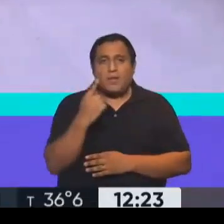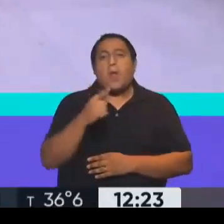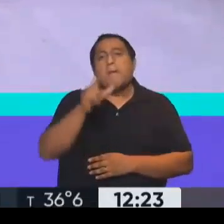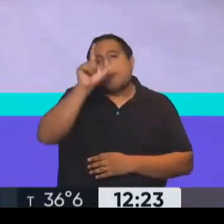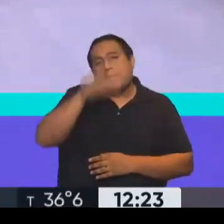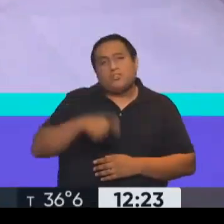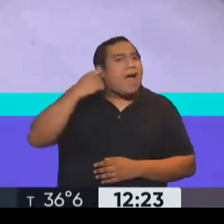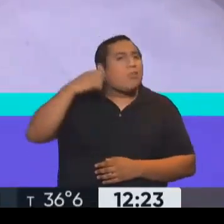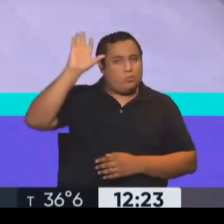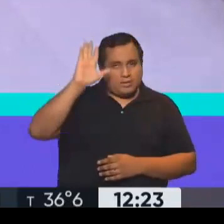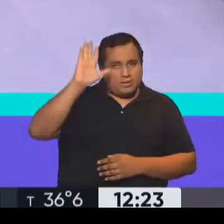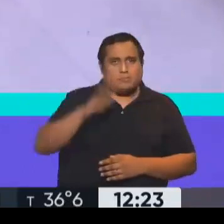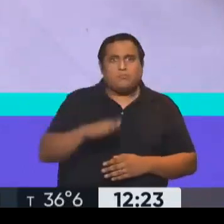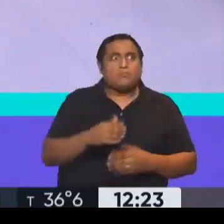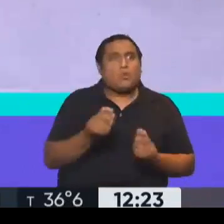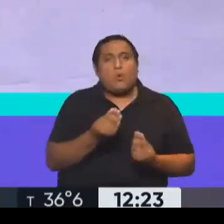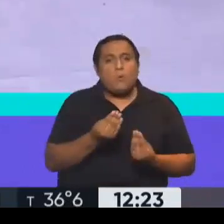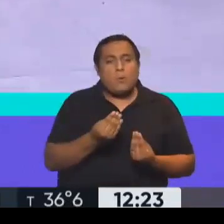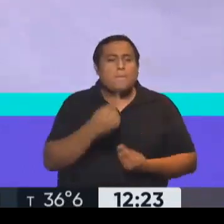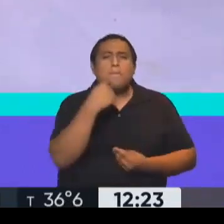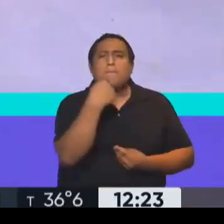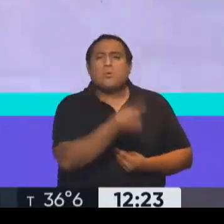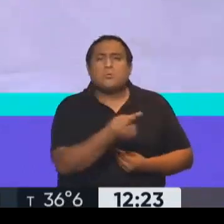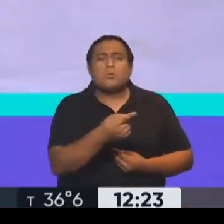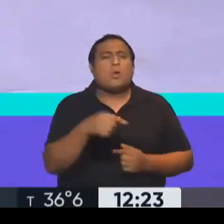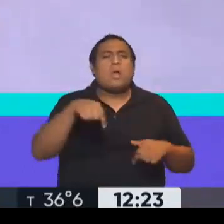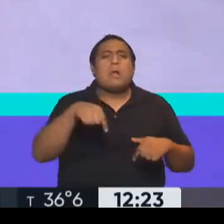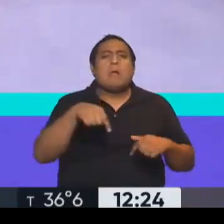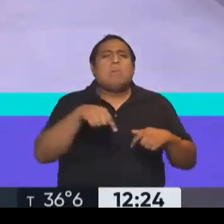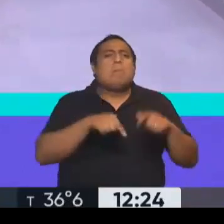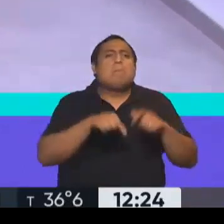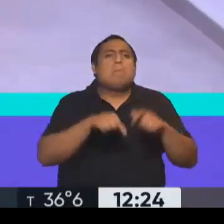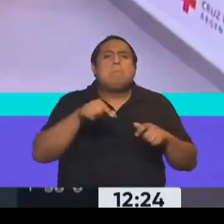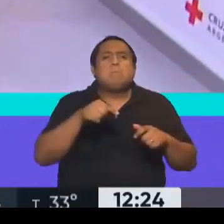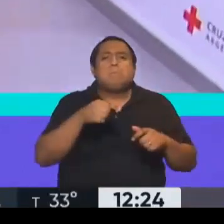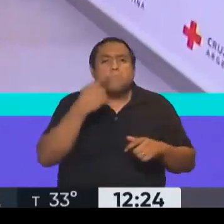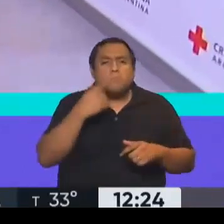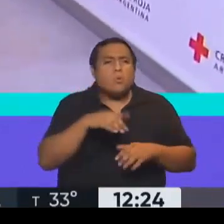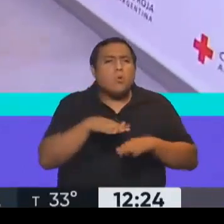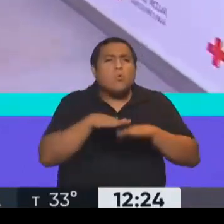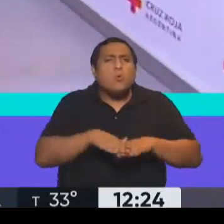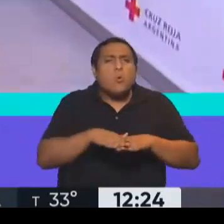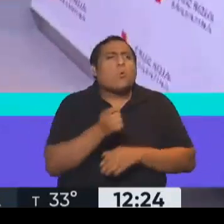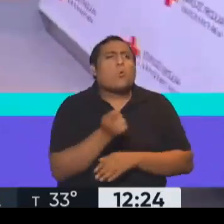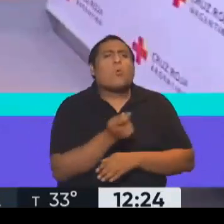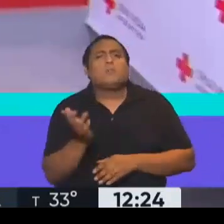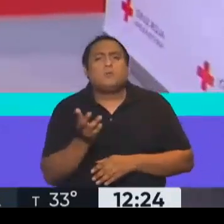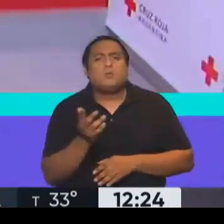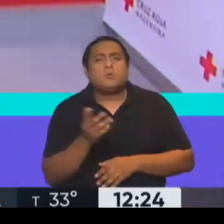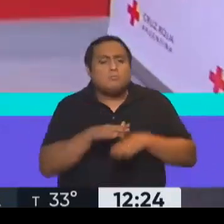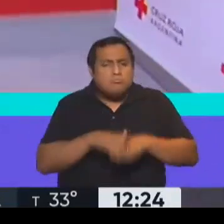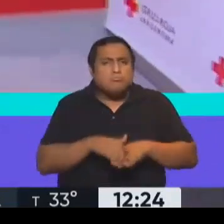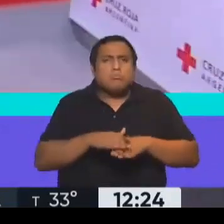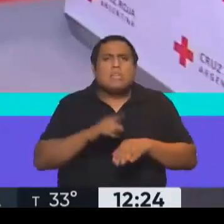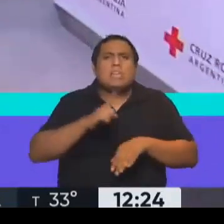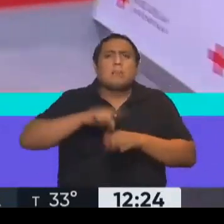maniquí de lo que sería una persona adulta, le consultamos a Matías. Matías, estamos hablando de qué cantidad de compresiones y en tal caso, ¿hasta cuándo